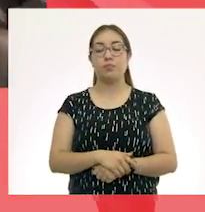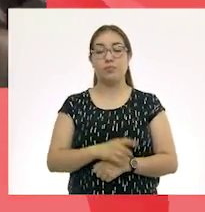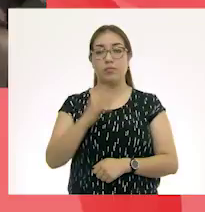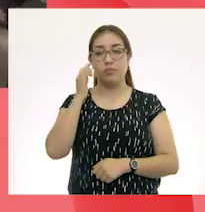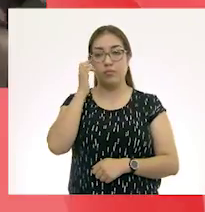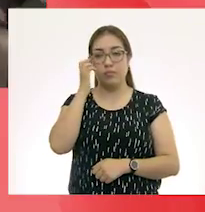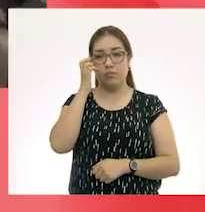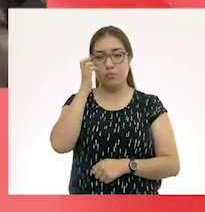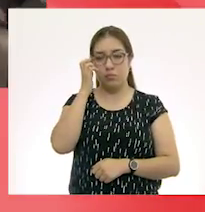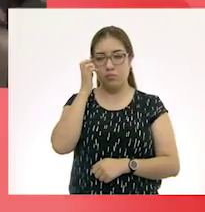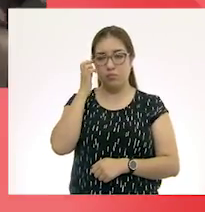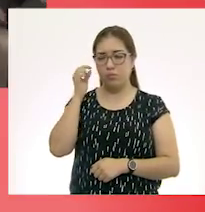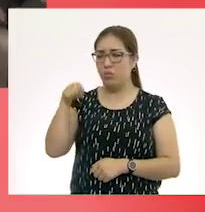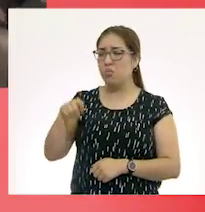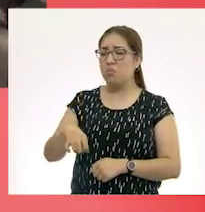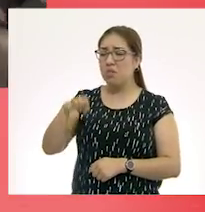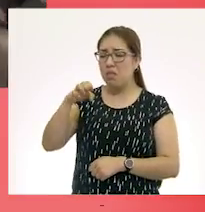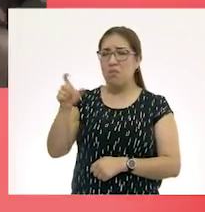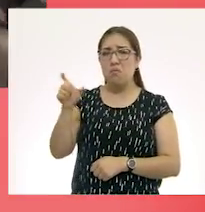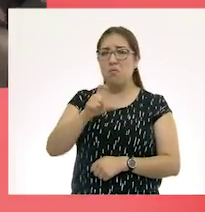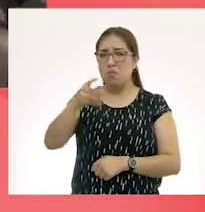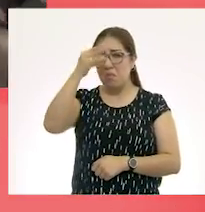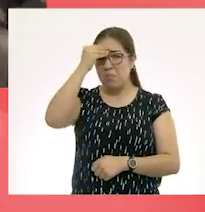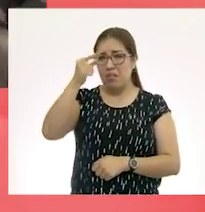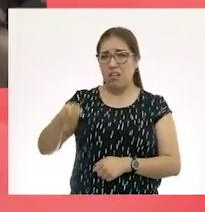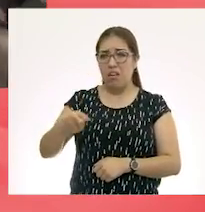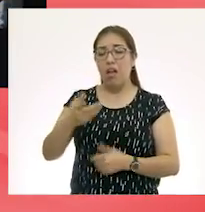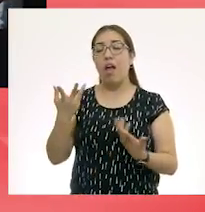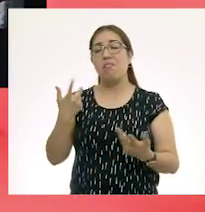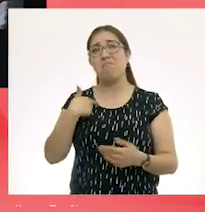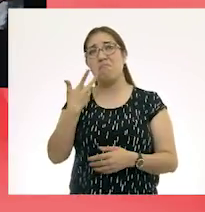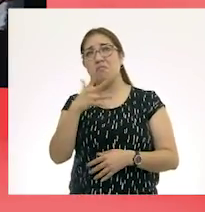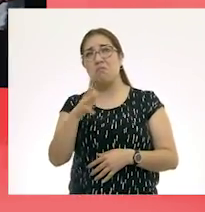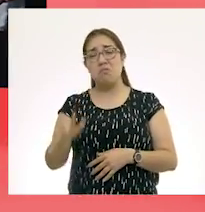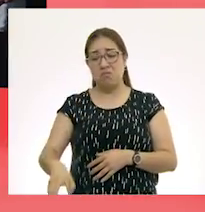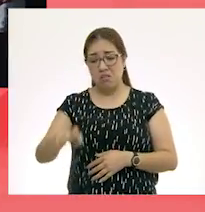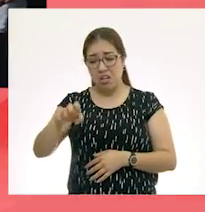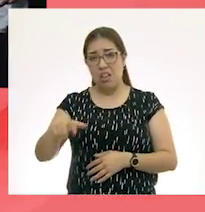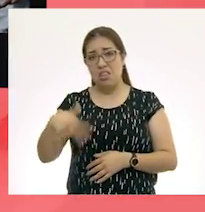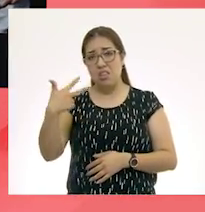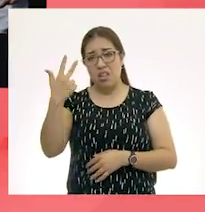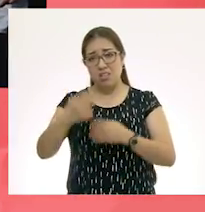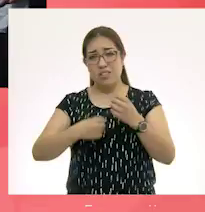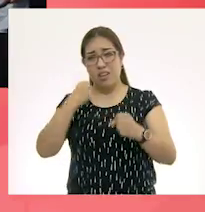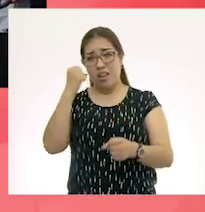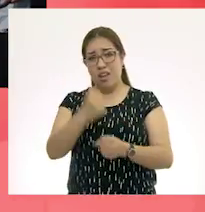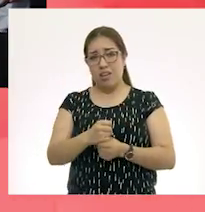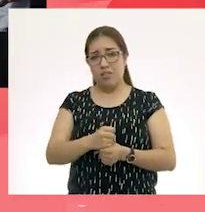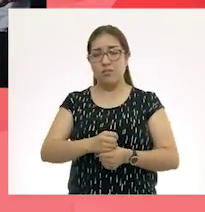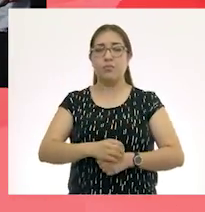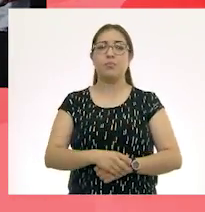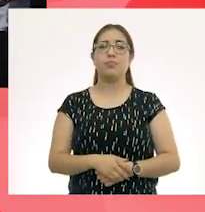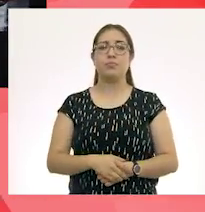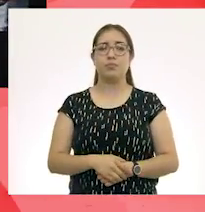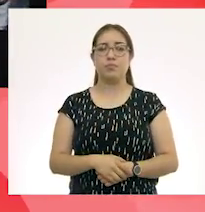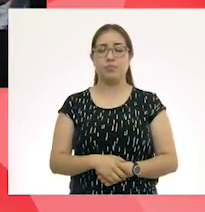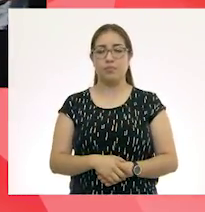¿a qué edad aprendió a hacer los pacholes? Como a los 13 años. 13 años. Y Sí. con